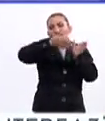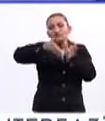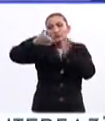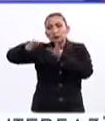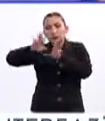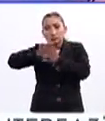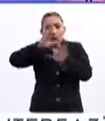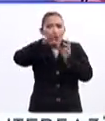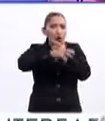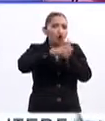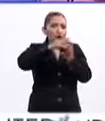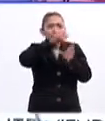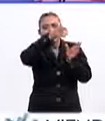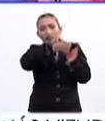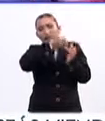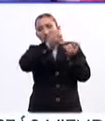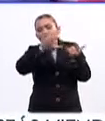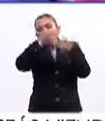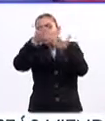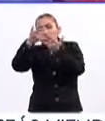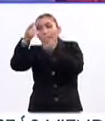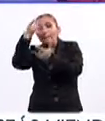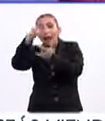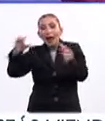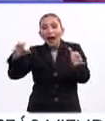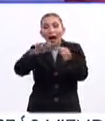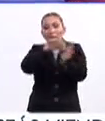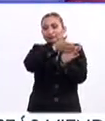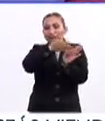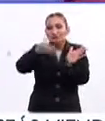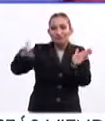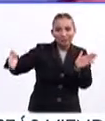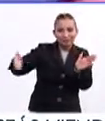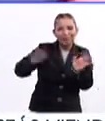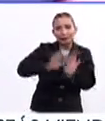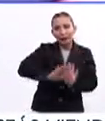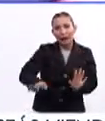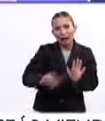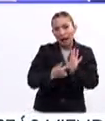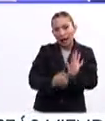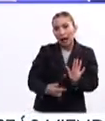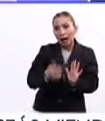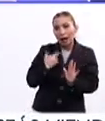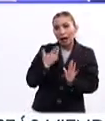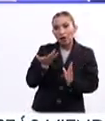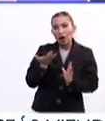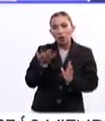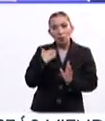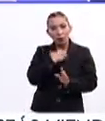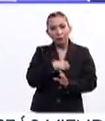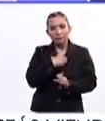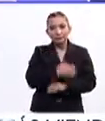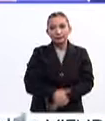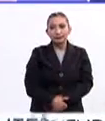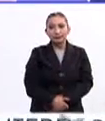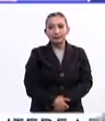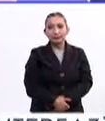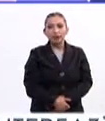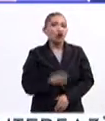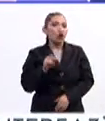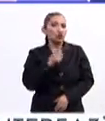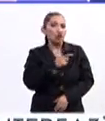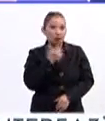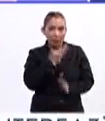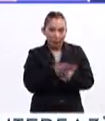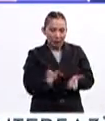se van a ir contando las cosas, para que al final tengamos como este producto que ya nos tenga contentos, ¿no? Y no nada más